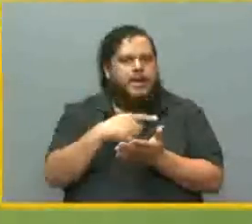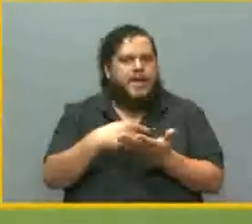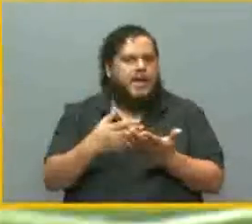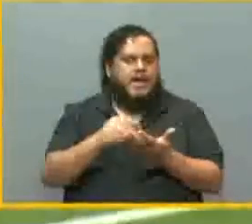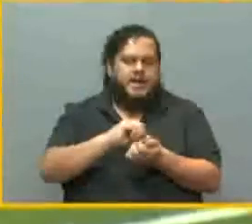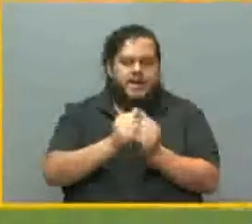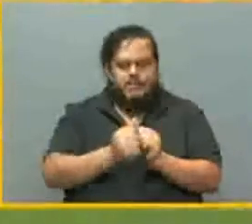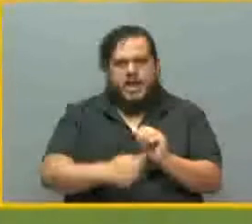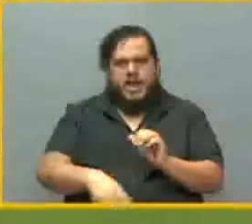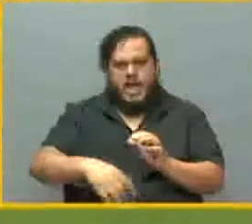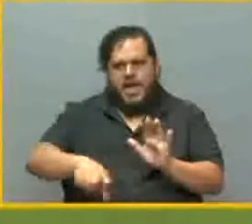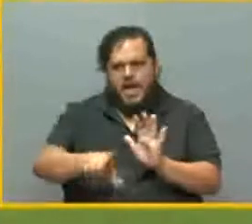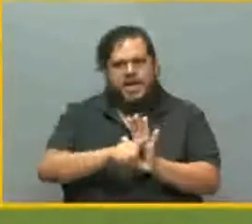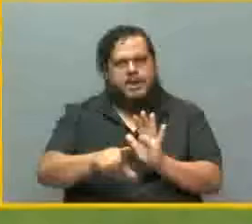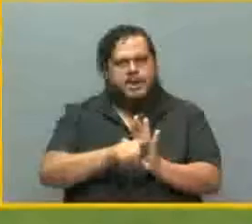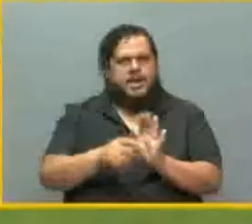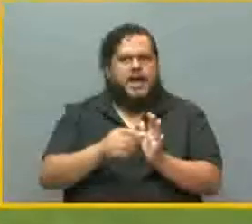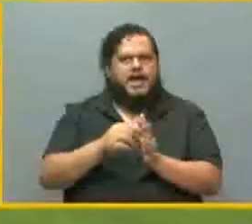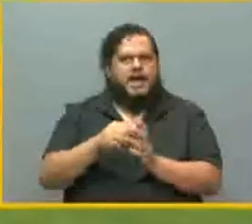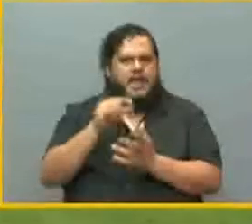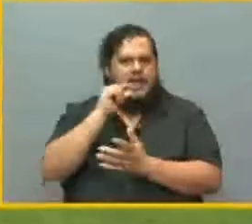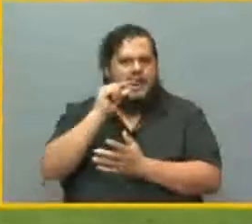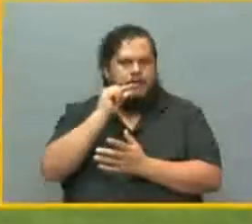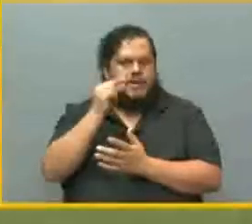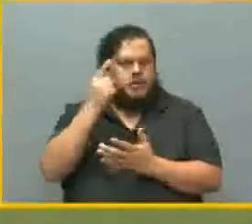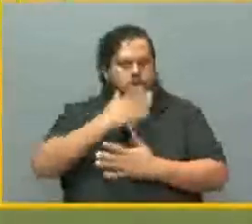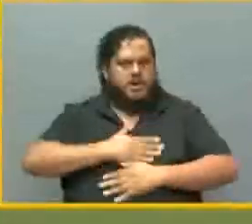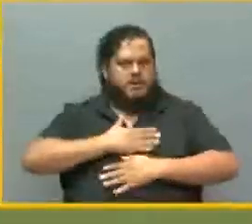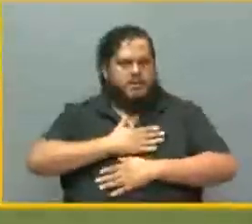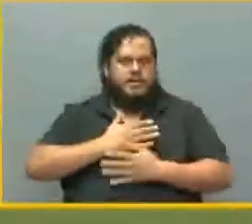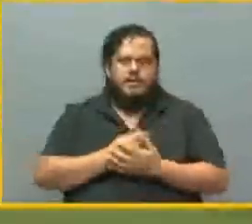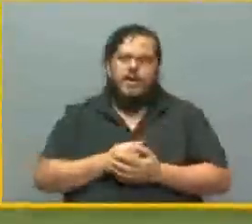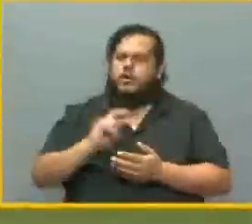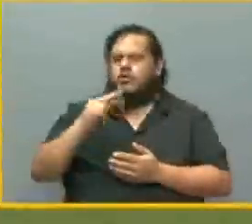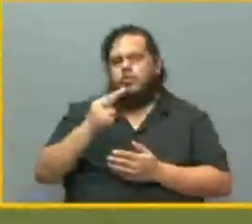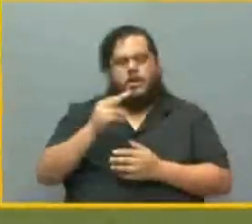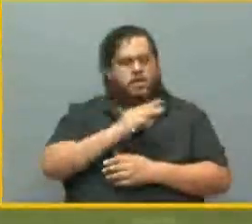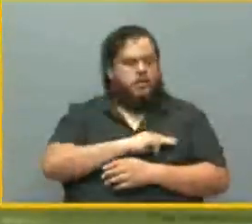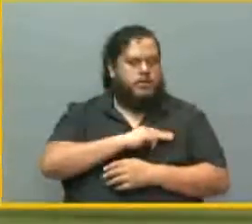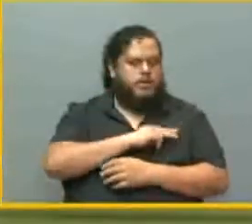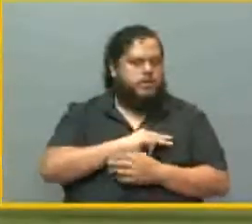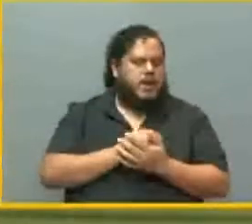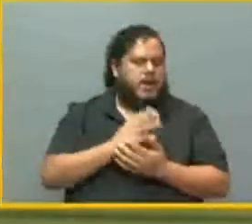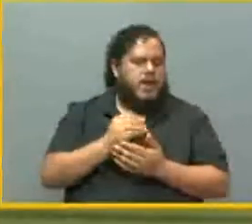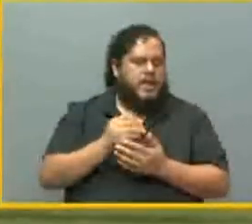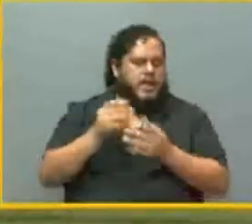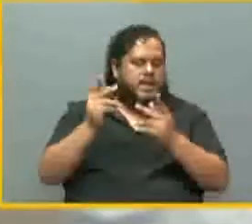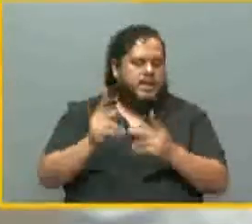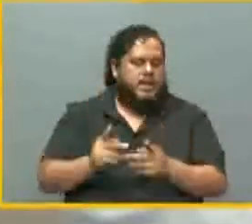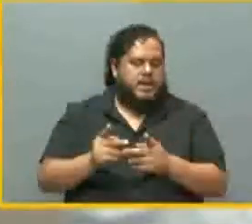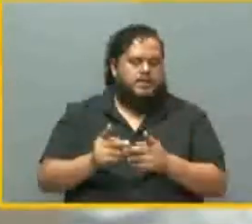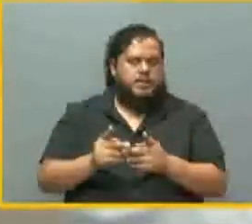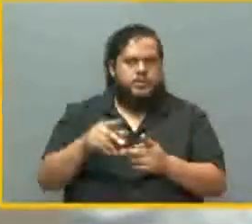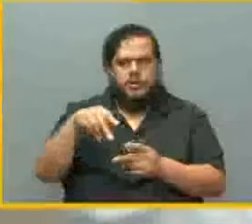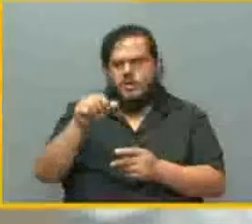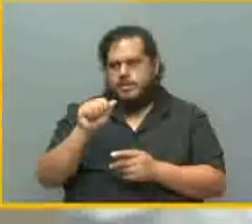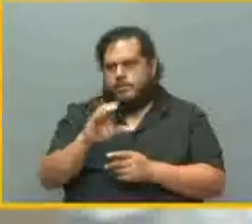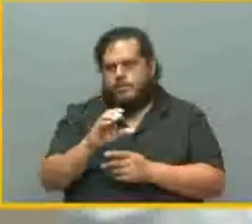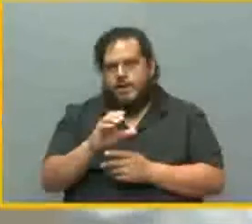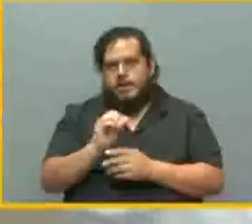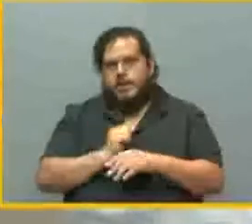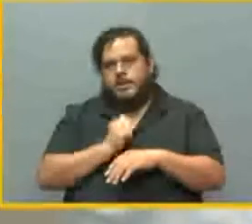así que hay una doble moral y gestó este hay una incongruencia en posiciones y el candidato del pac que está